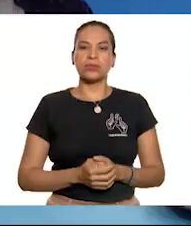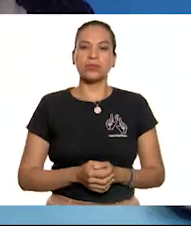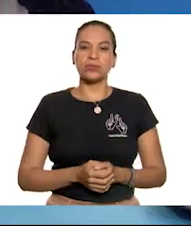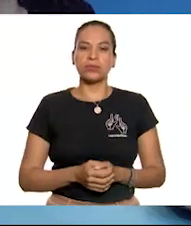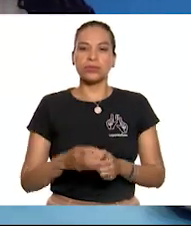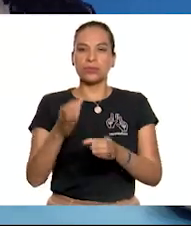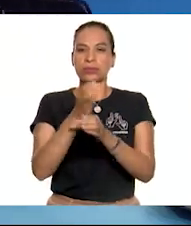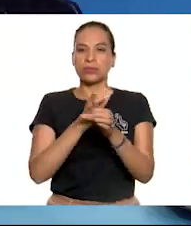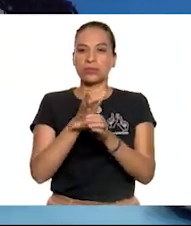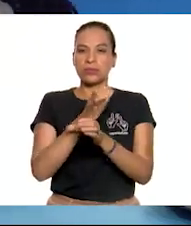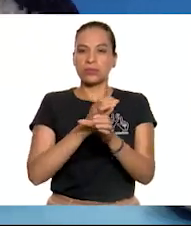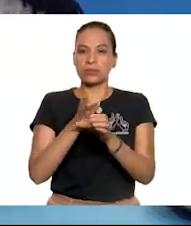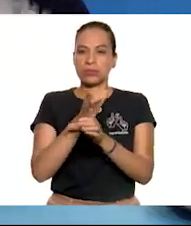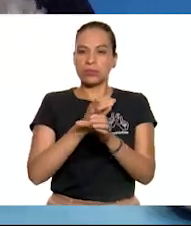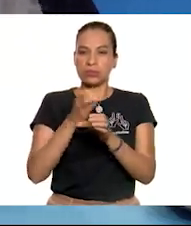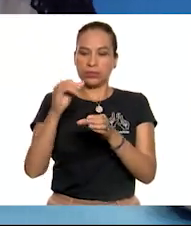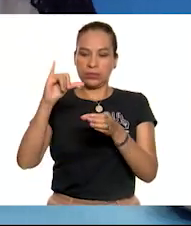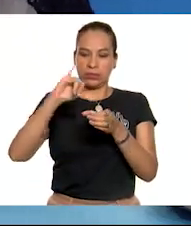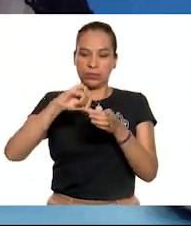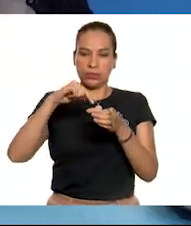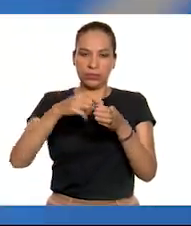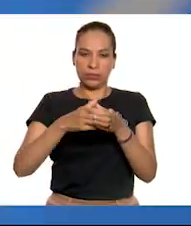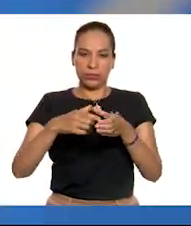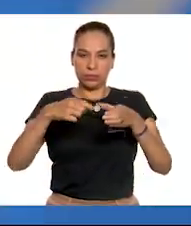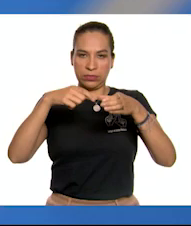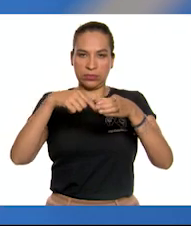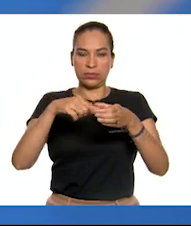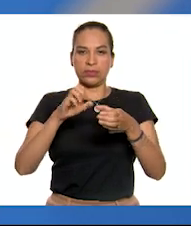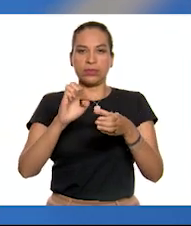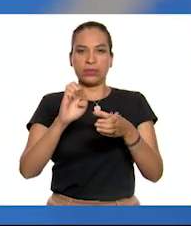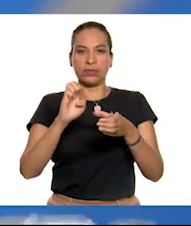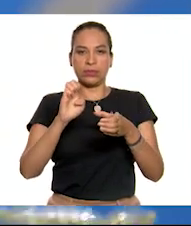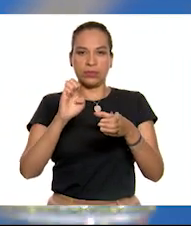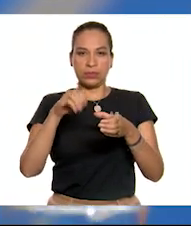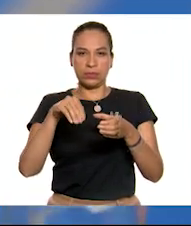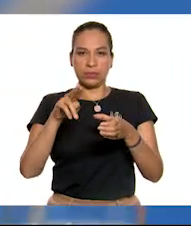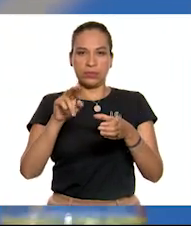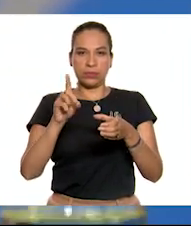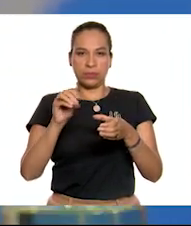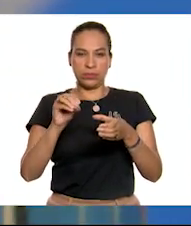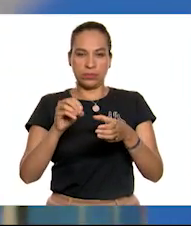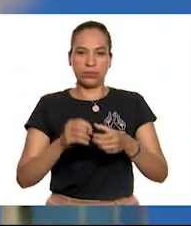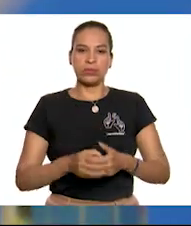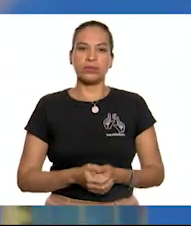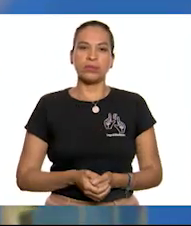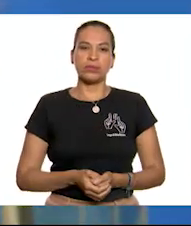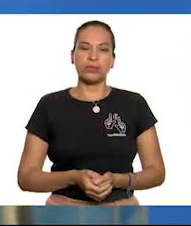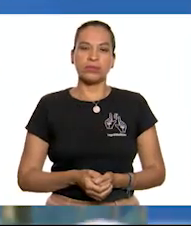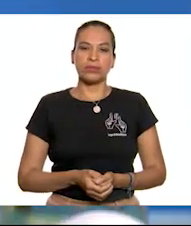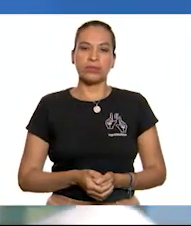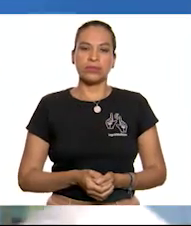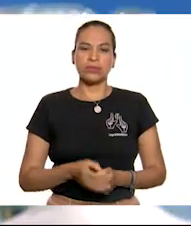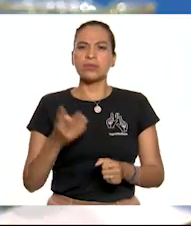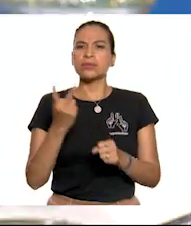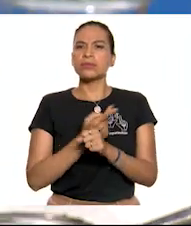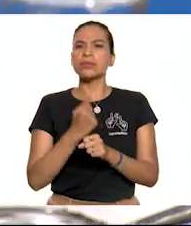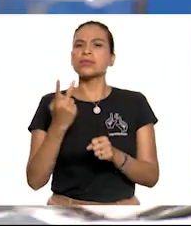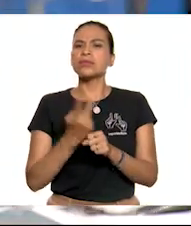de café sobre el filtro y el embudo. ¿Y qué va a pasar? Mira, Ale. ¿Qué está